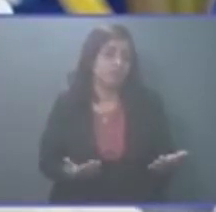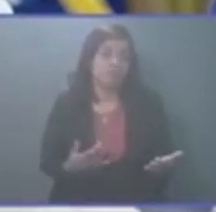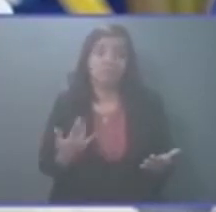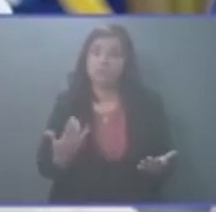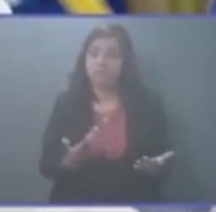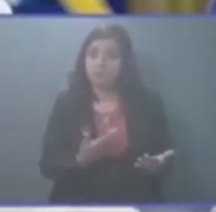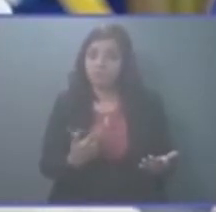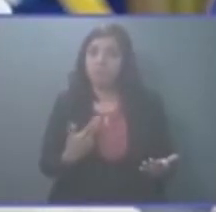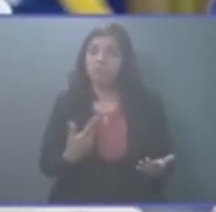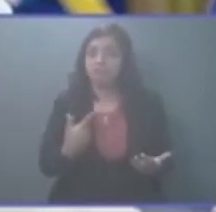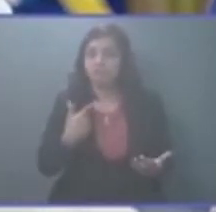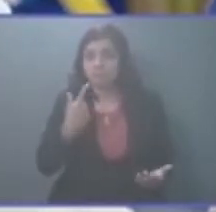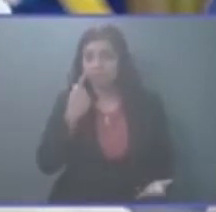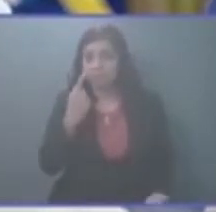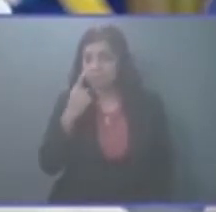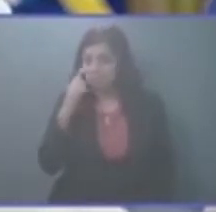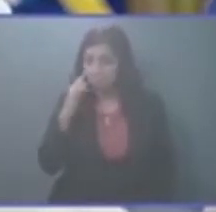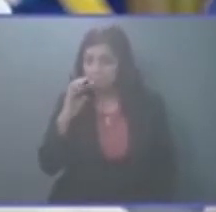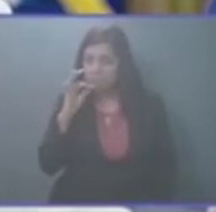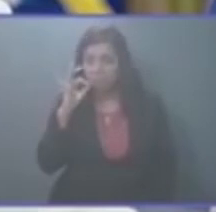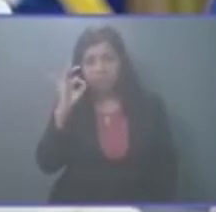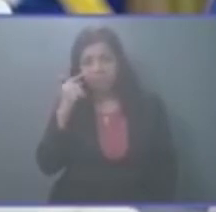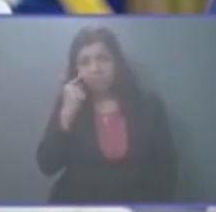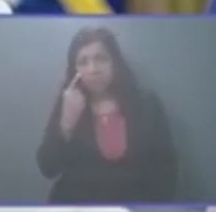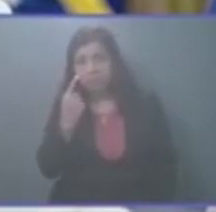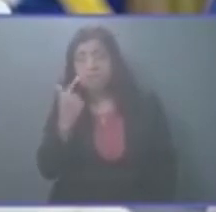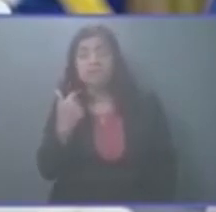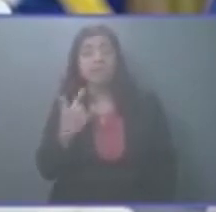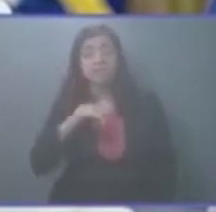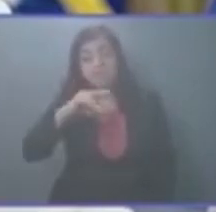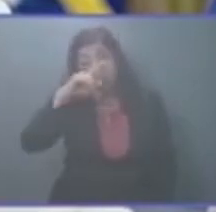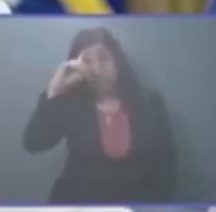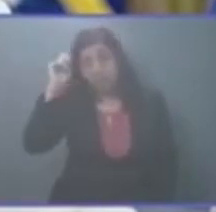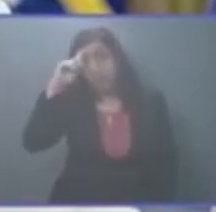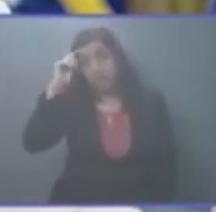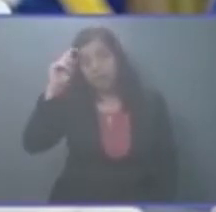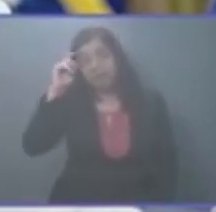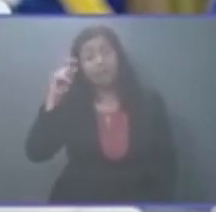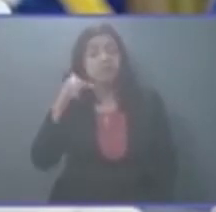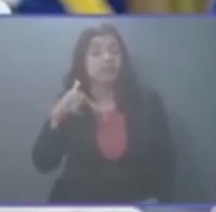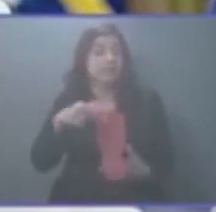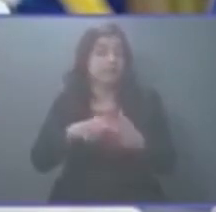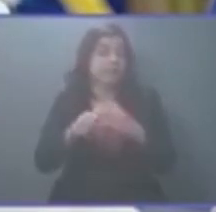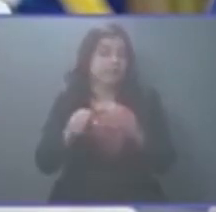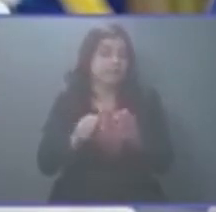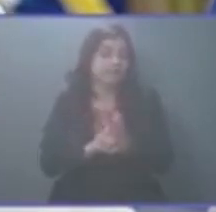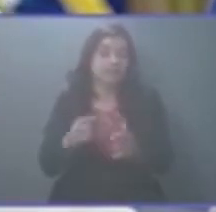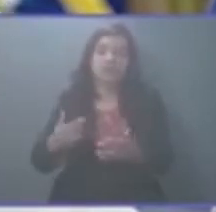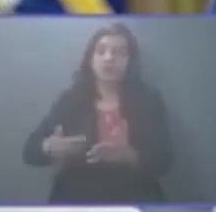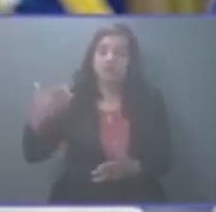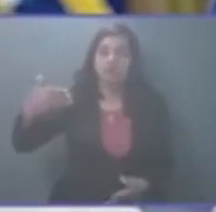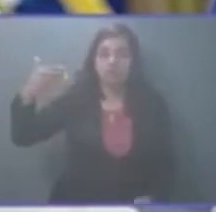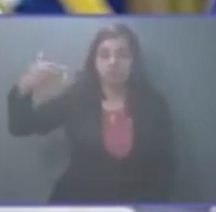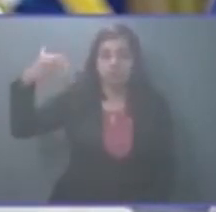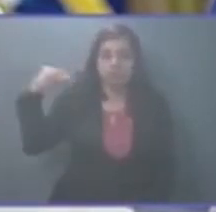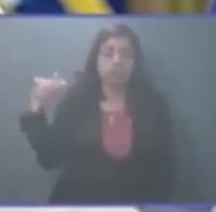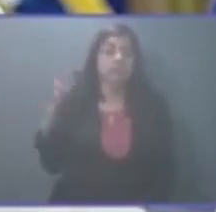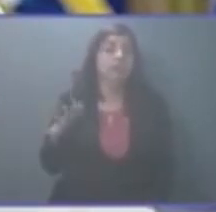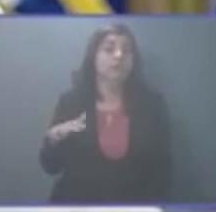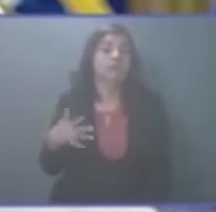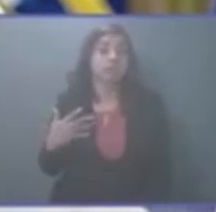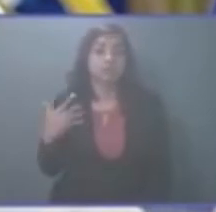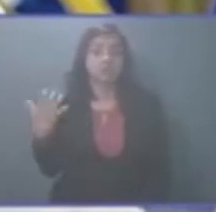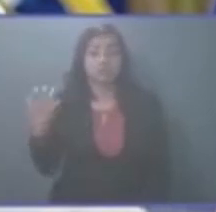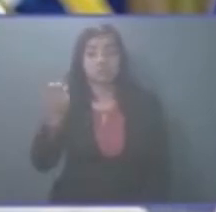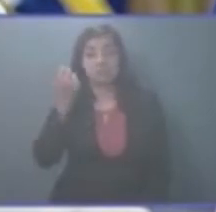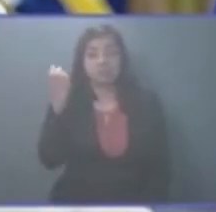muy testigos fieles del enorme trabajo que han realizado a lo largo de estos años para lograr una